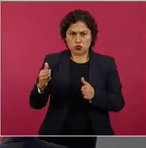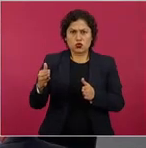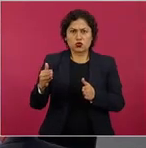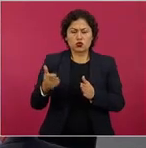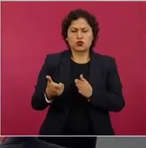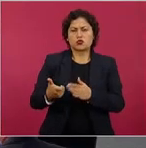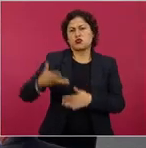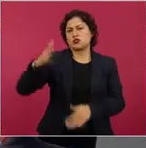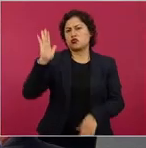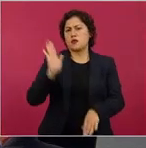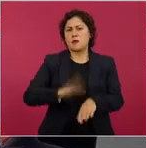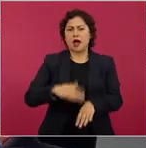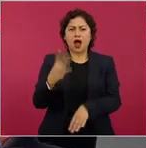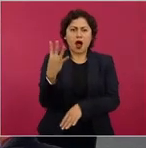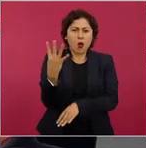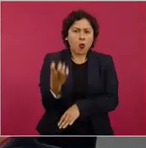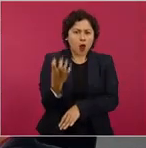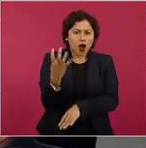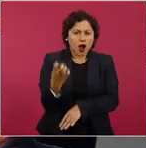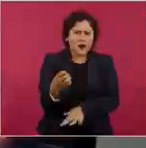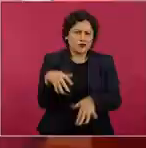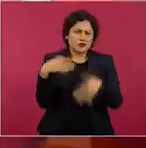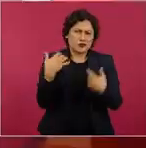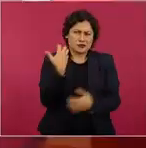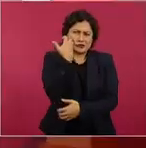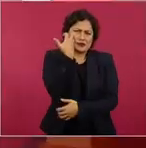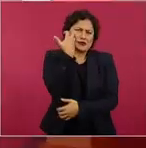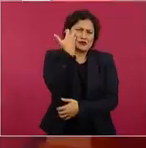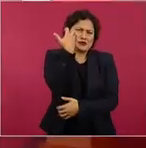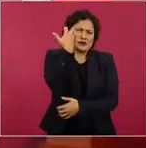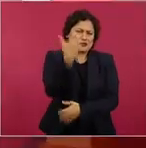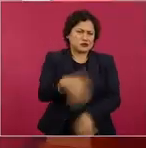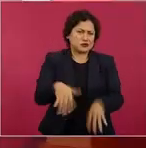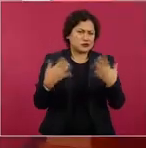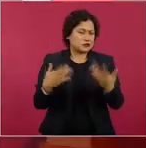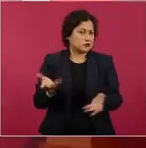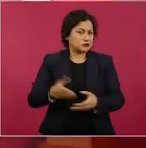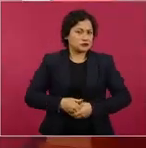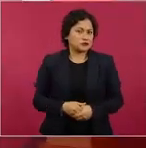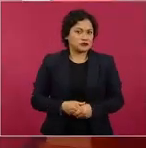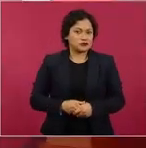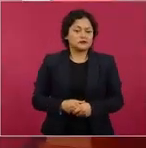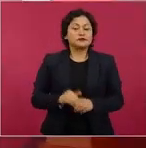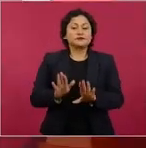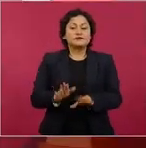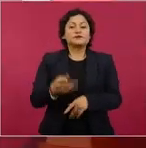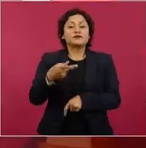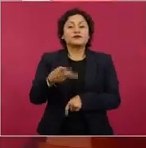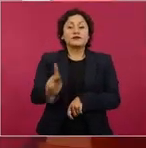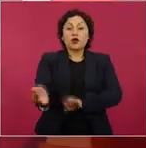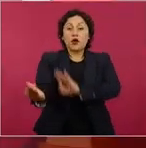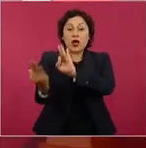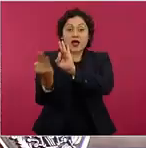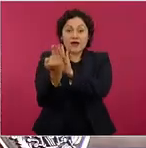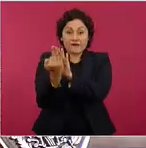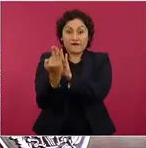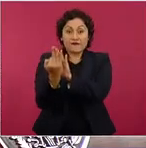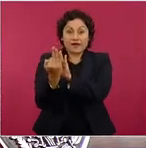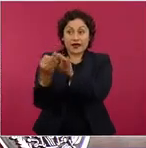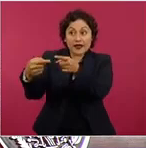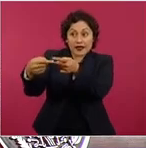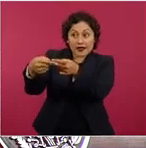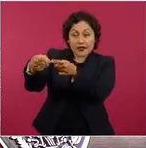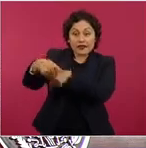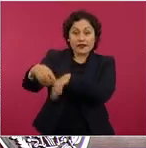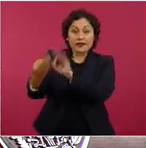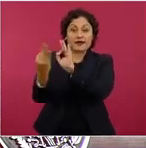4 pesos más. Pasadísimo de rosca el precio en esta. Lo bueno es que en la esquina de enfrente lo dan